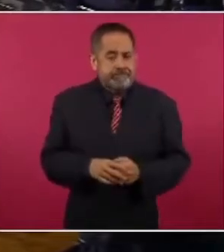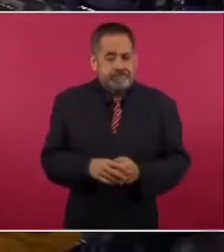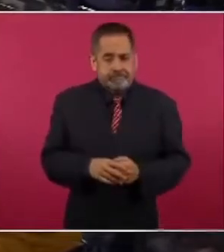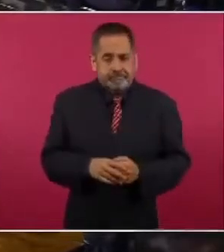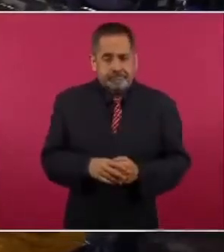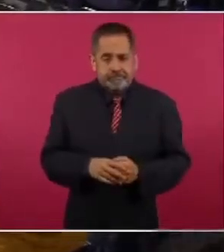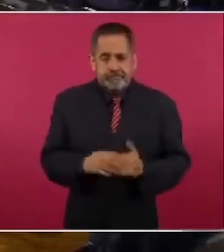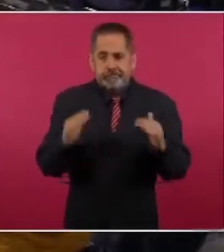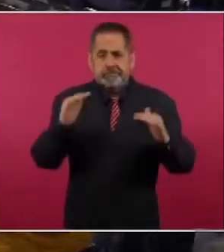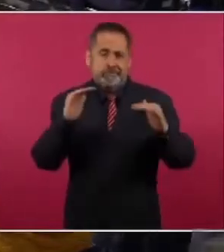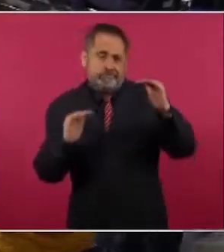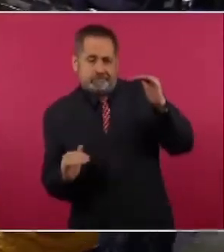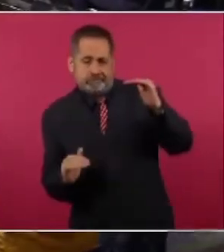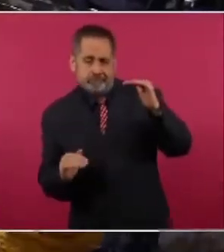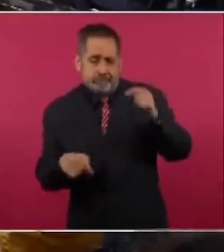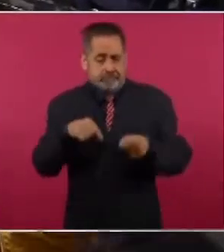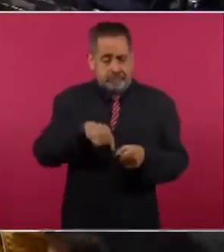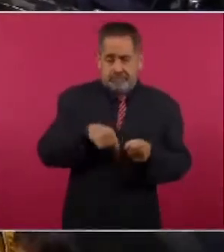la desigualdad,